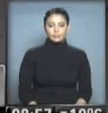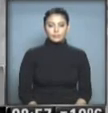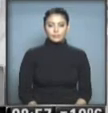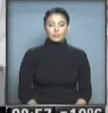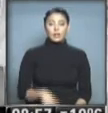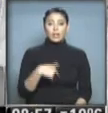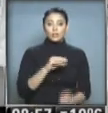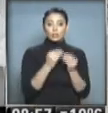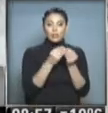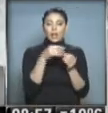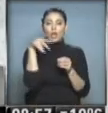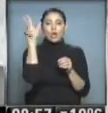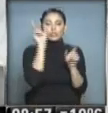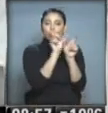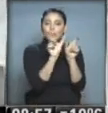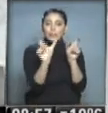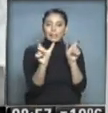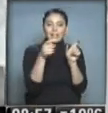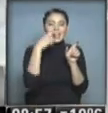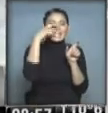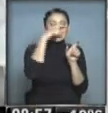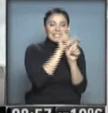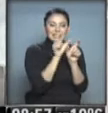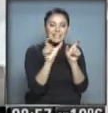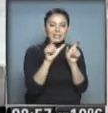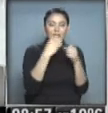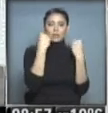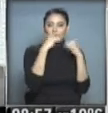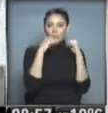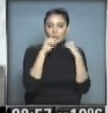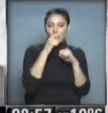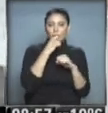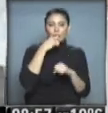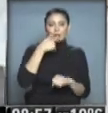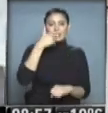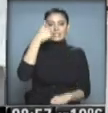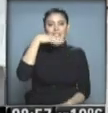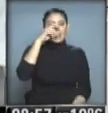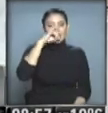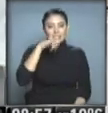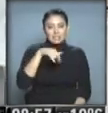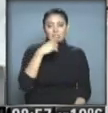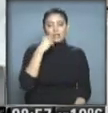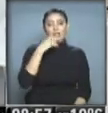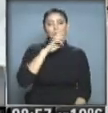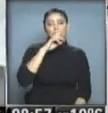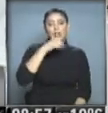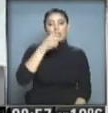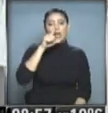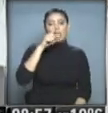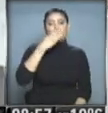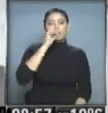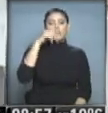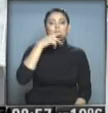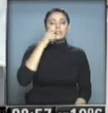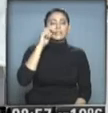La miniserie tiene 8 capítulos, 7 son individuales de deportistas como Miguel Sánchez, el fondista, Alicia Alfonsín de Cabandier, la